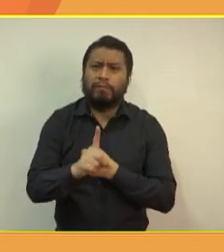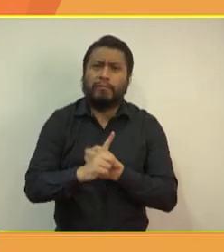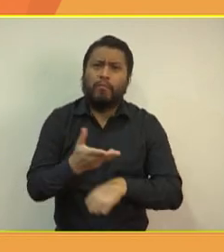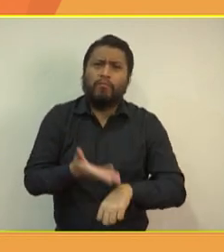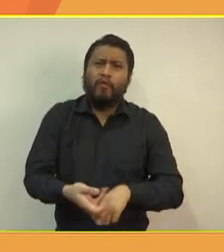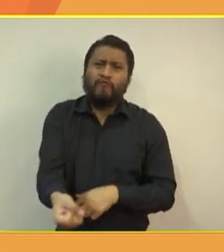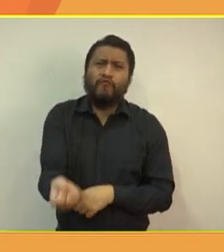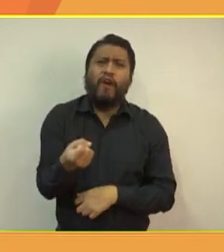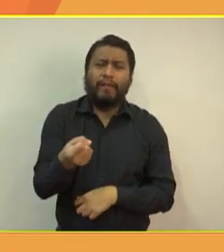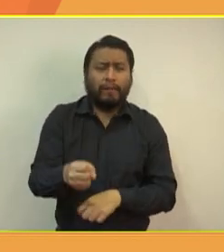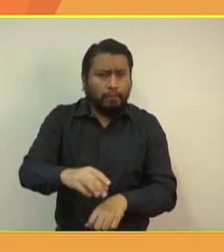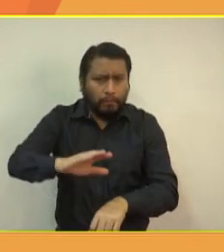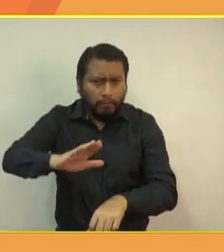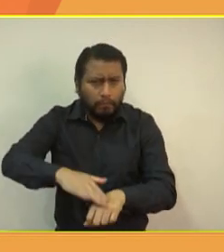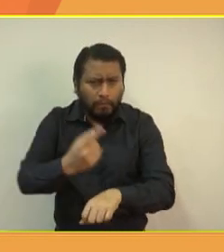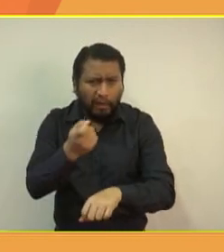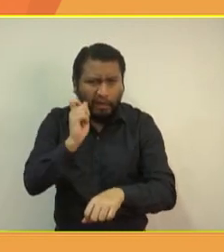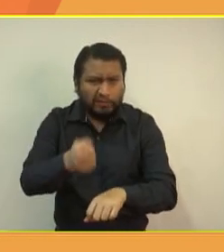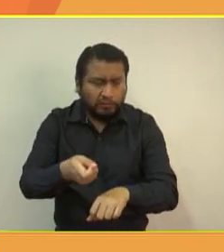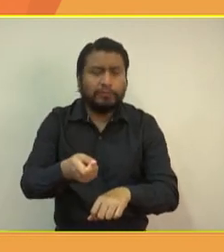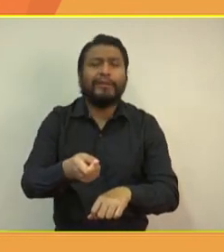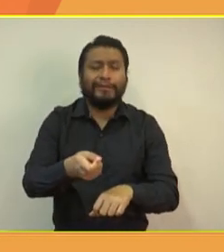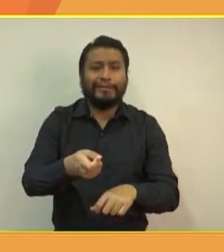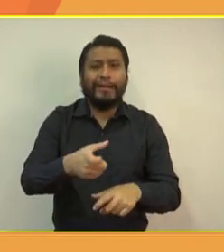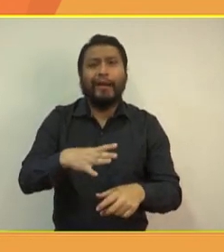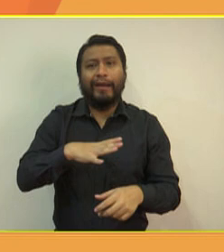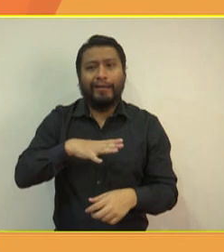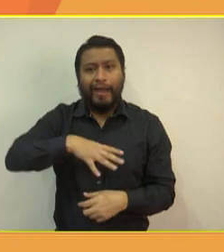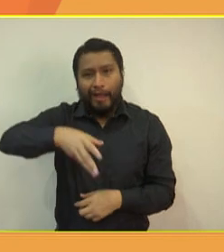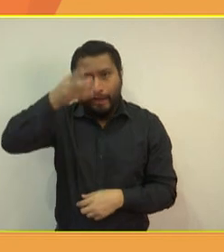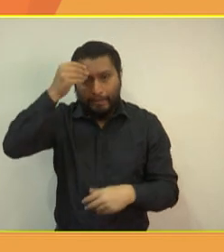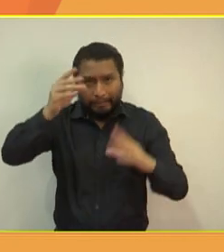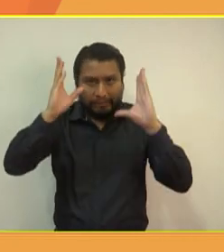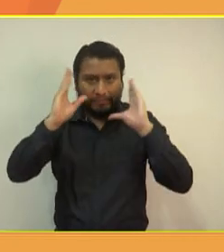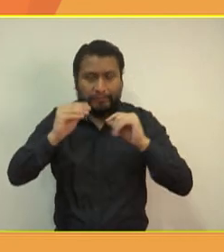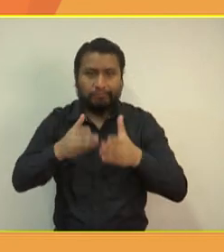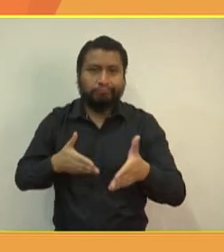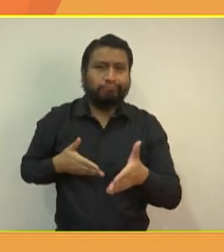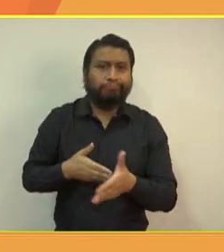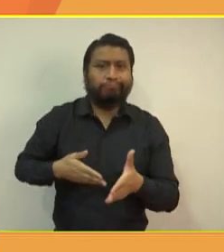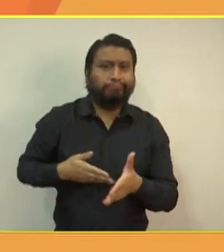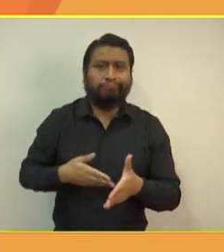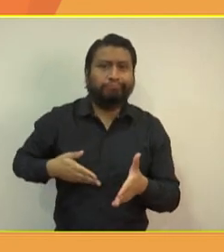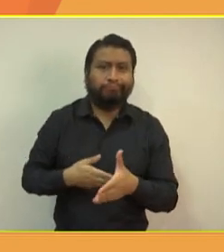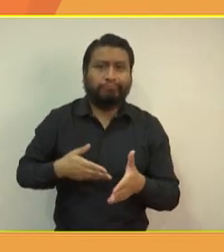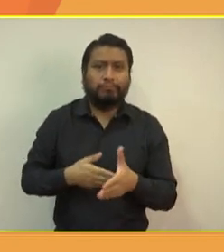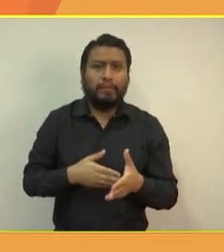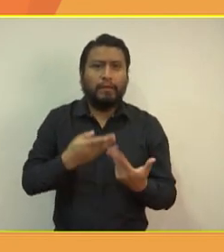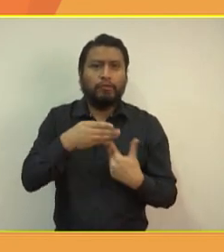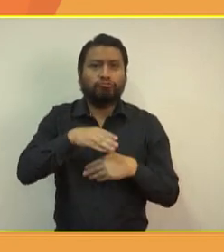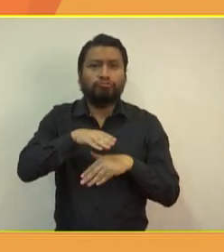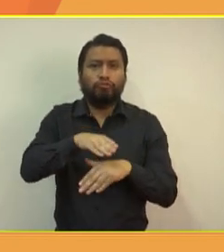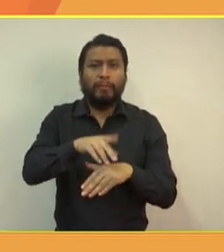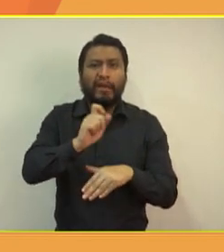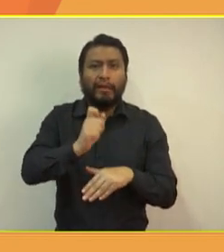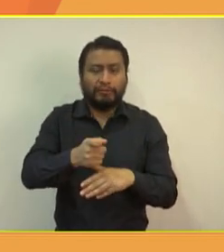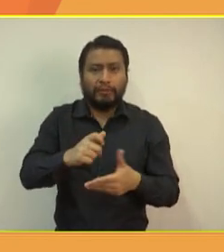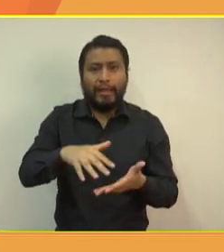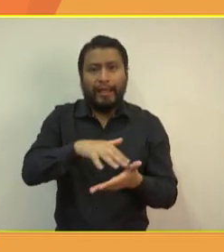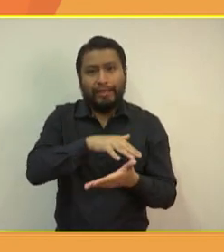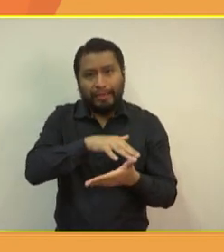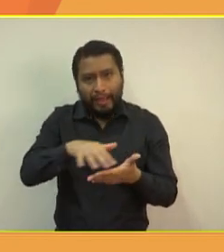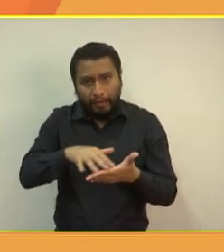las barreras de aprendizaje relacionadas con con la lectura y